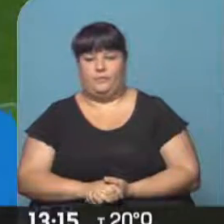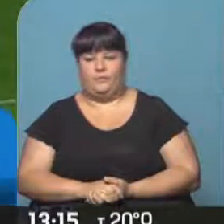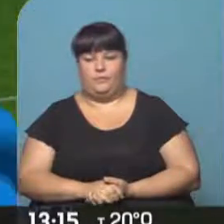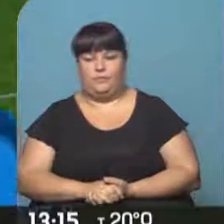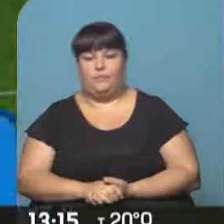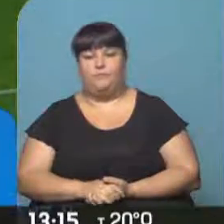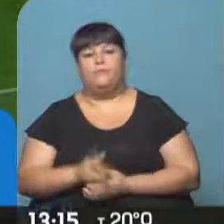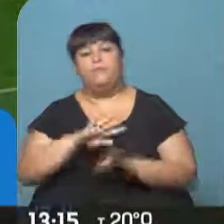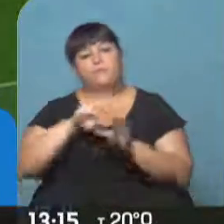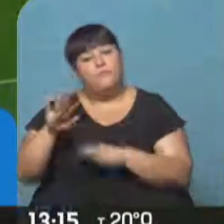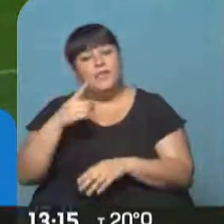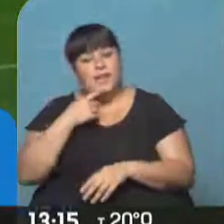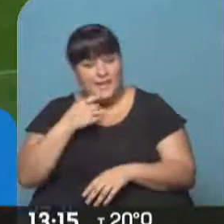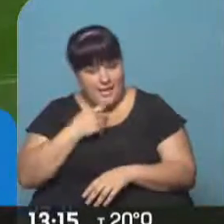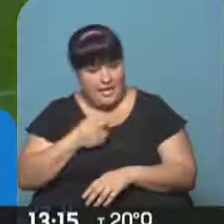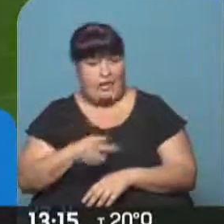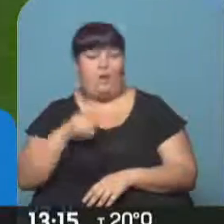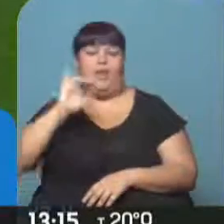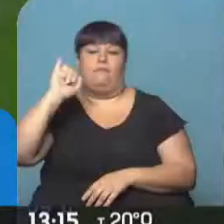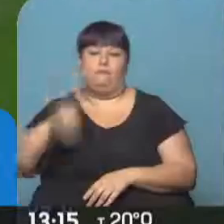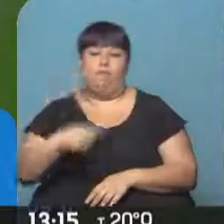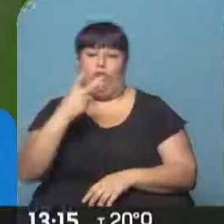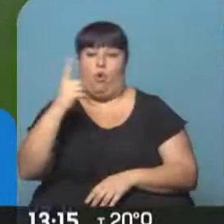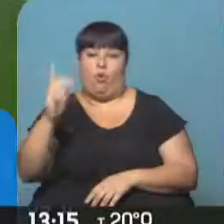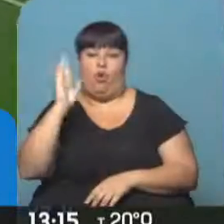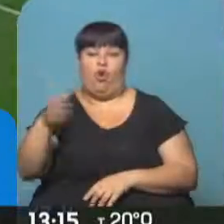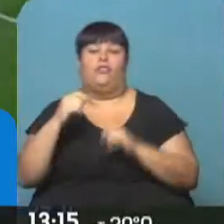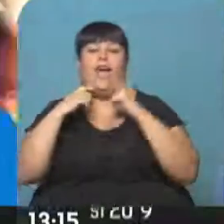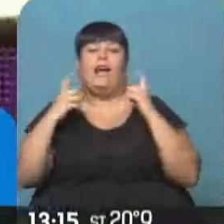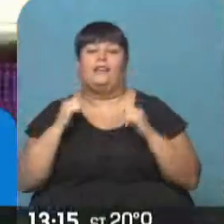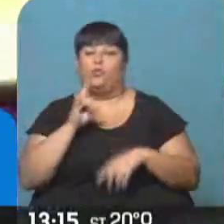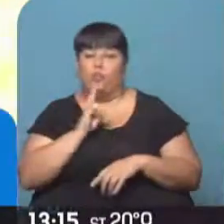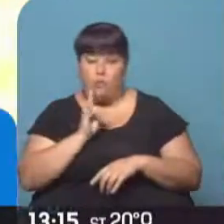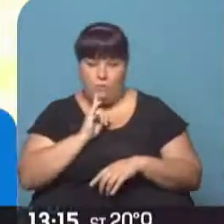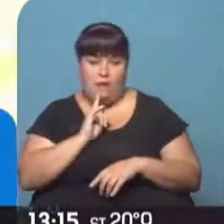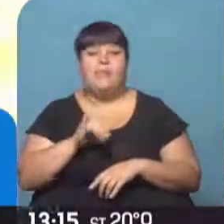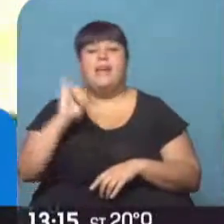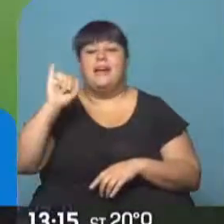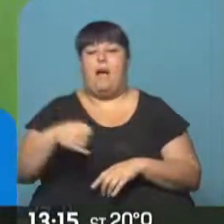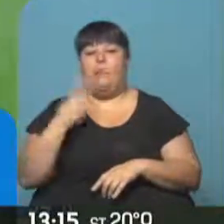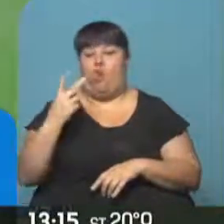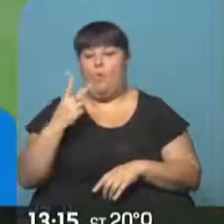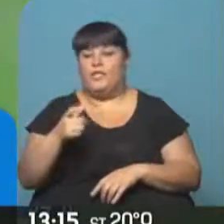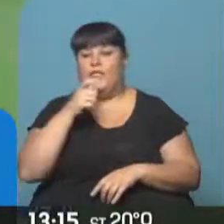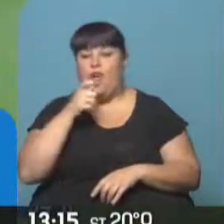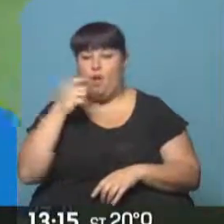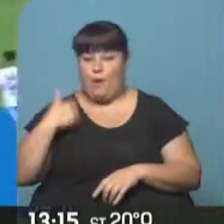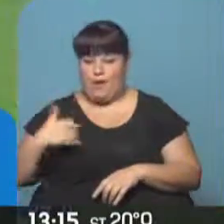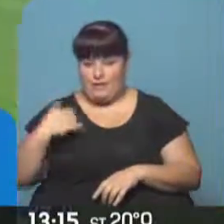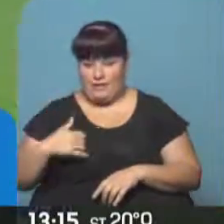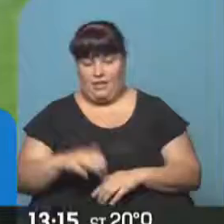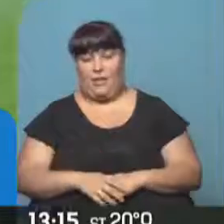doble. Un apartado para River, que con el triunfo 2-1 ante Atlético Tucumán, se consagró bicampeón de la Copa